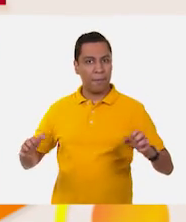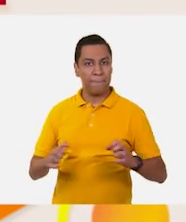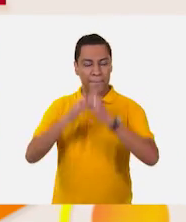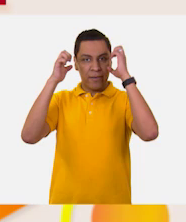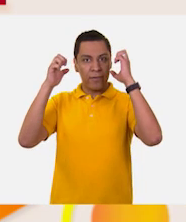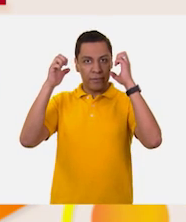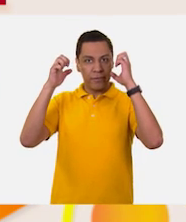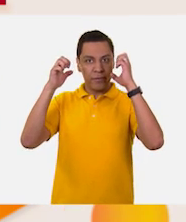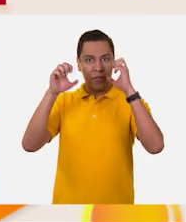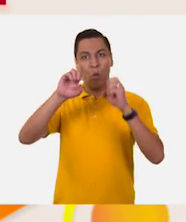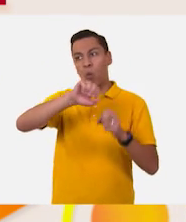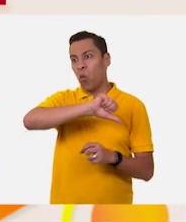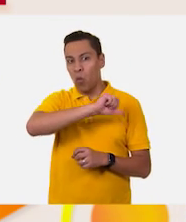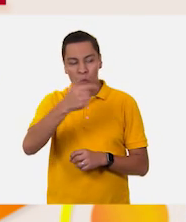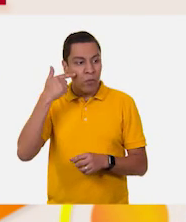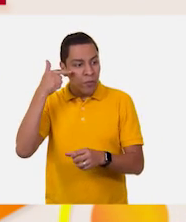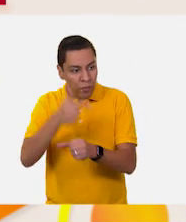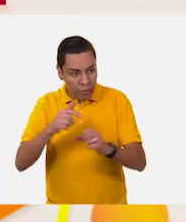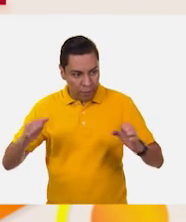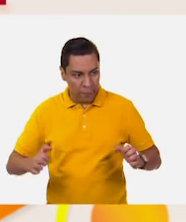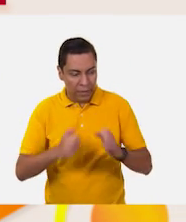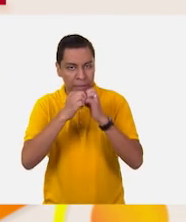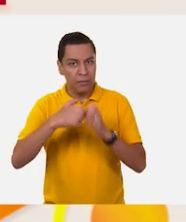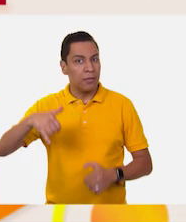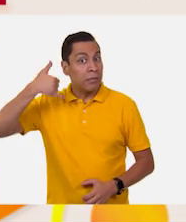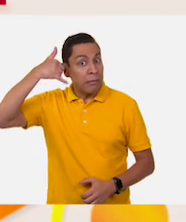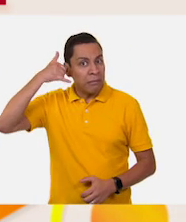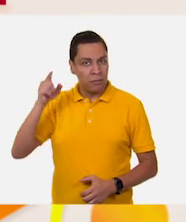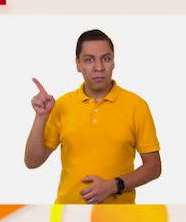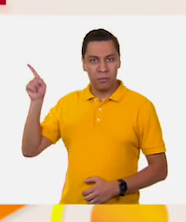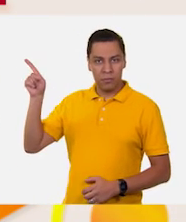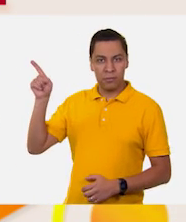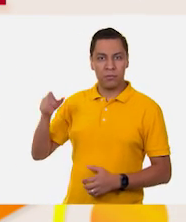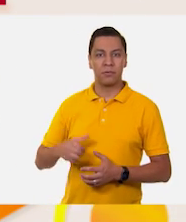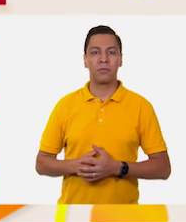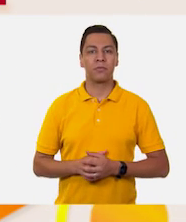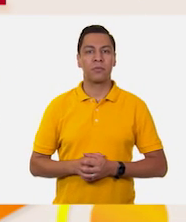alguien cerca de ti tenga una emergencia.